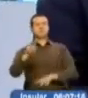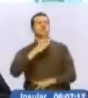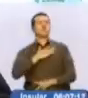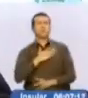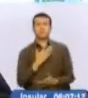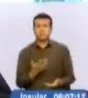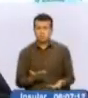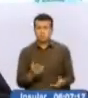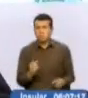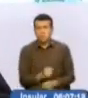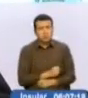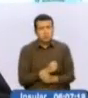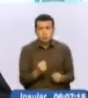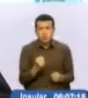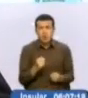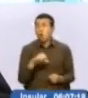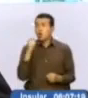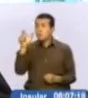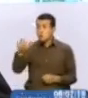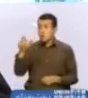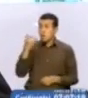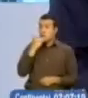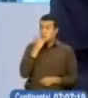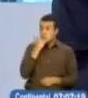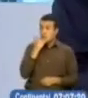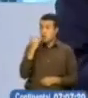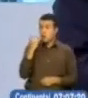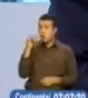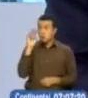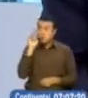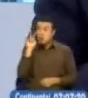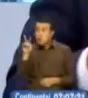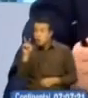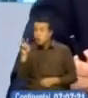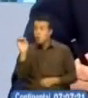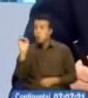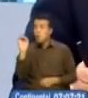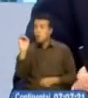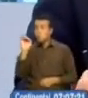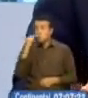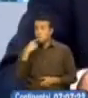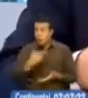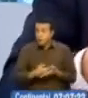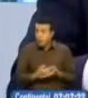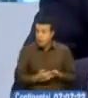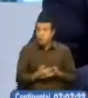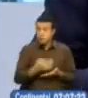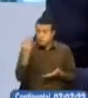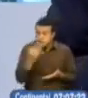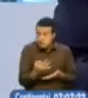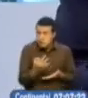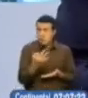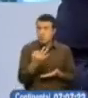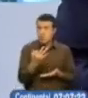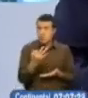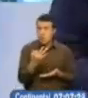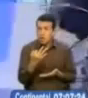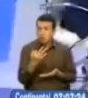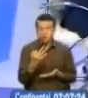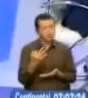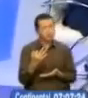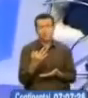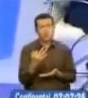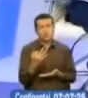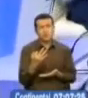embargo soy incapaz de ver la paja en el ojo ajeno y tampoco ni siquiera me tomo la molestia de comprobar. Es decir, somos una sociedad, pregunto,